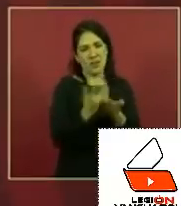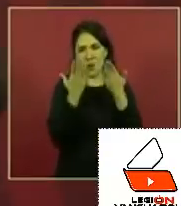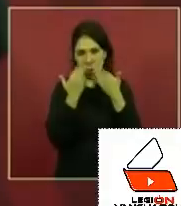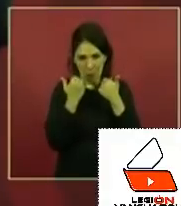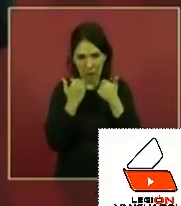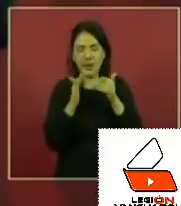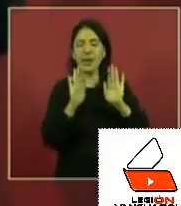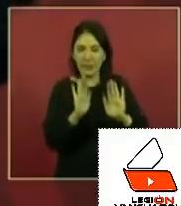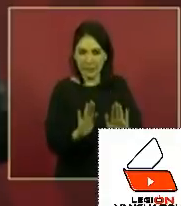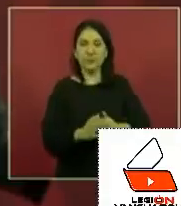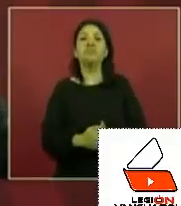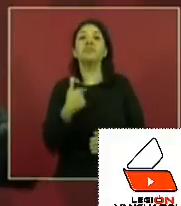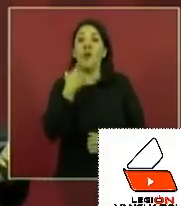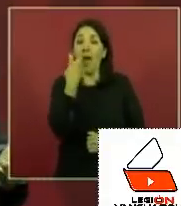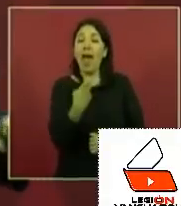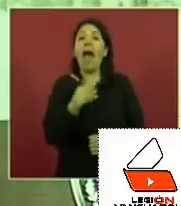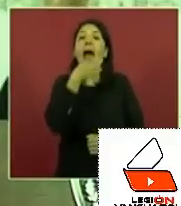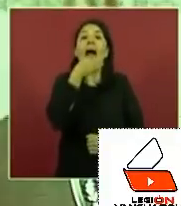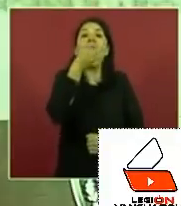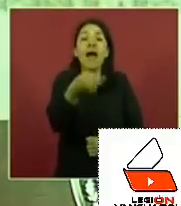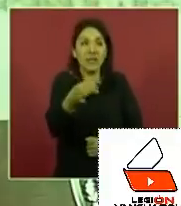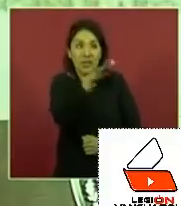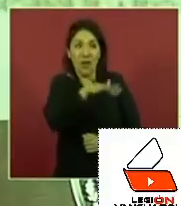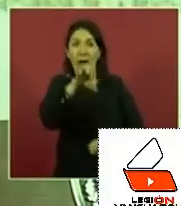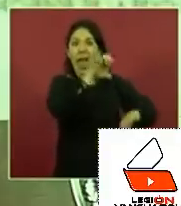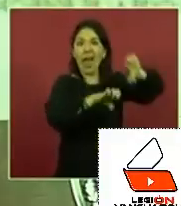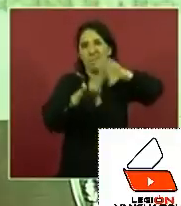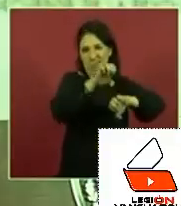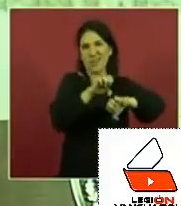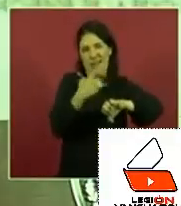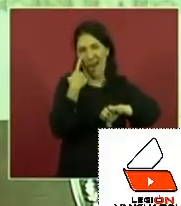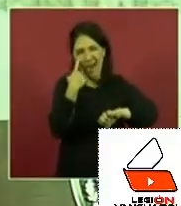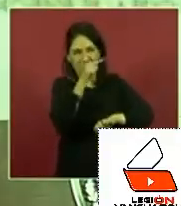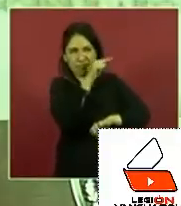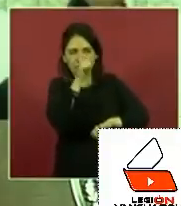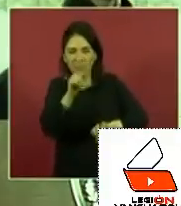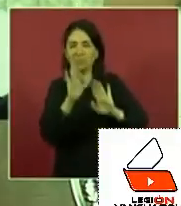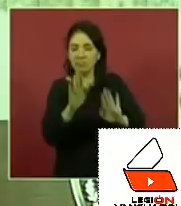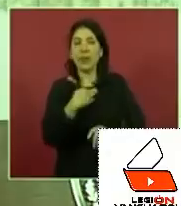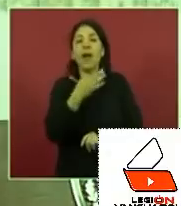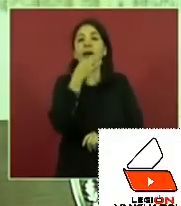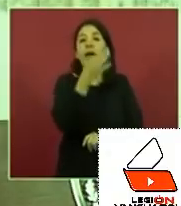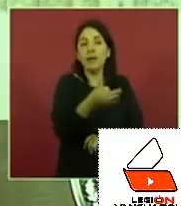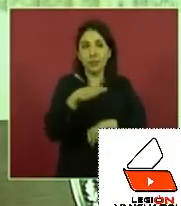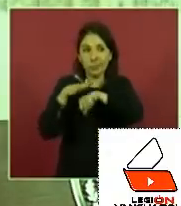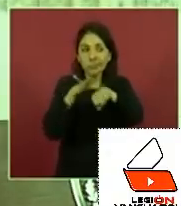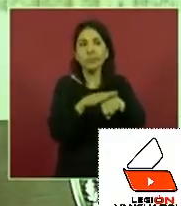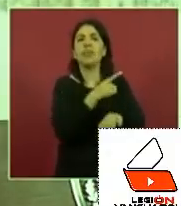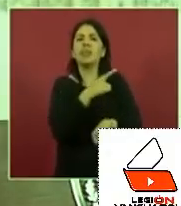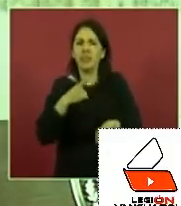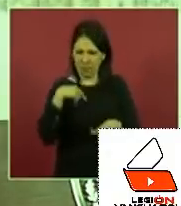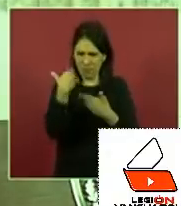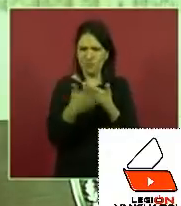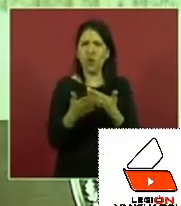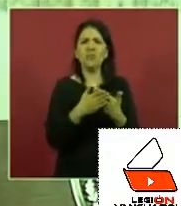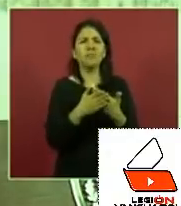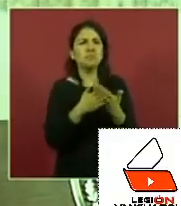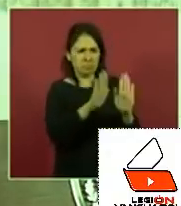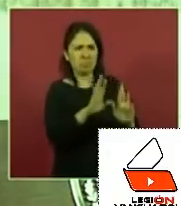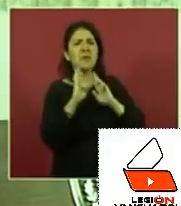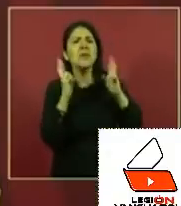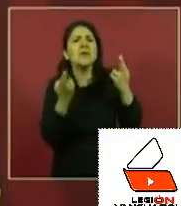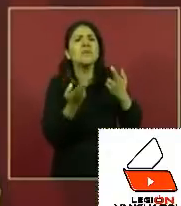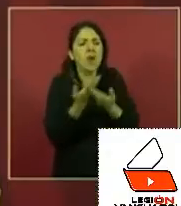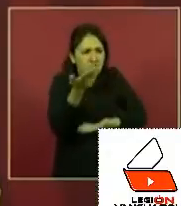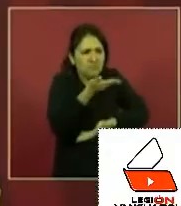Y hago un llamado A estas empresas Para que Nos sentemos A ver